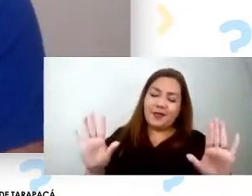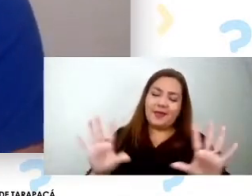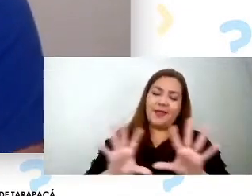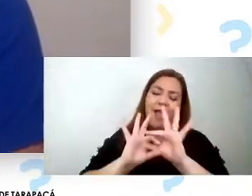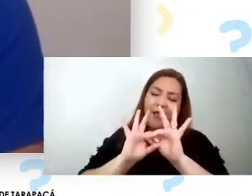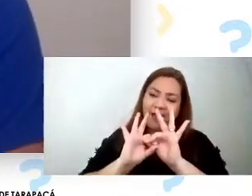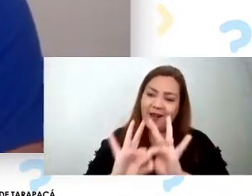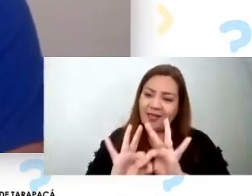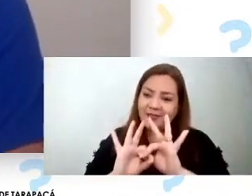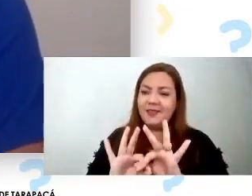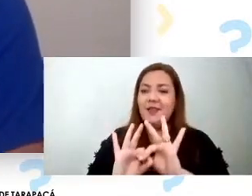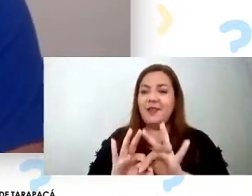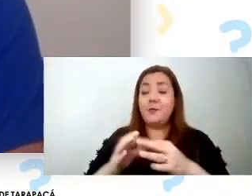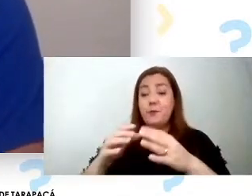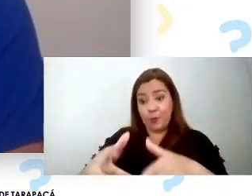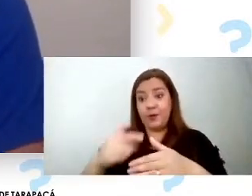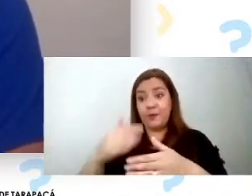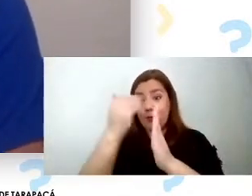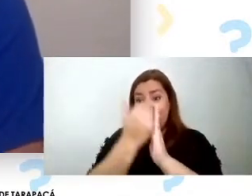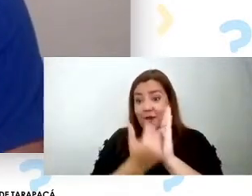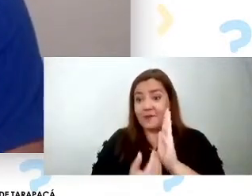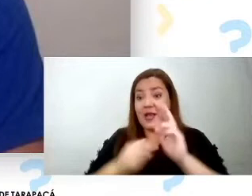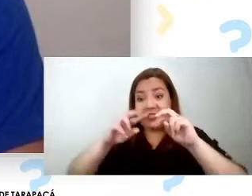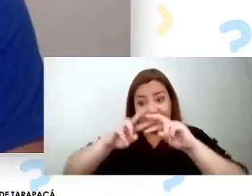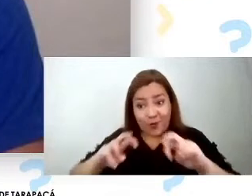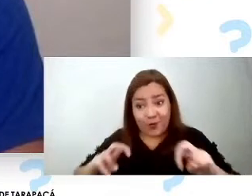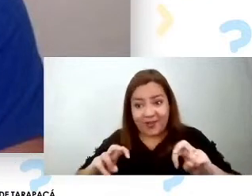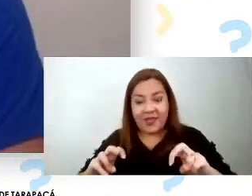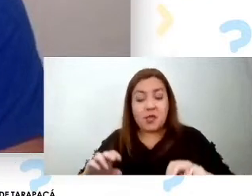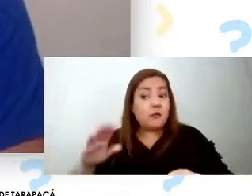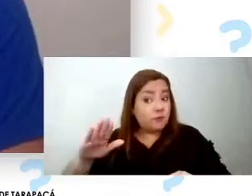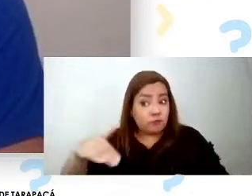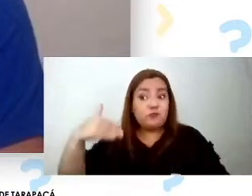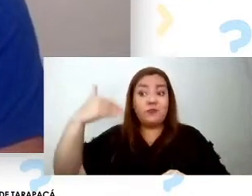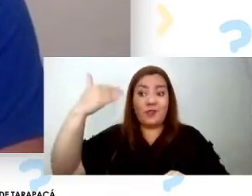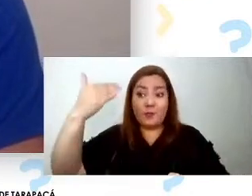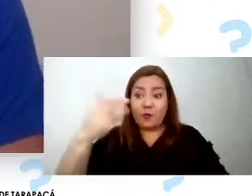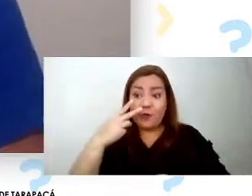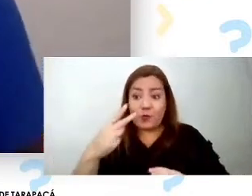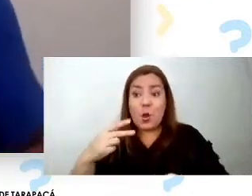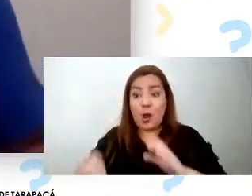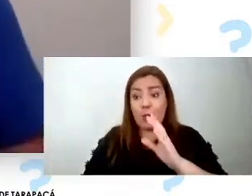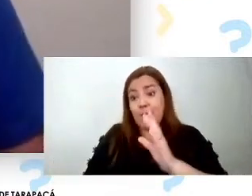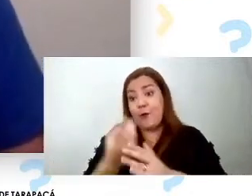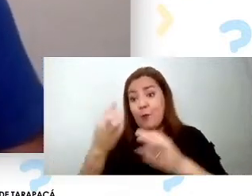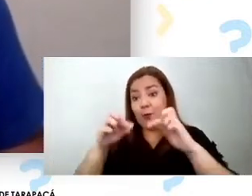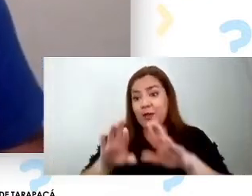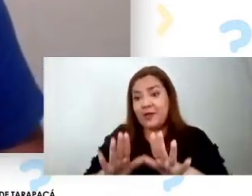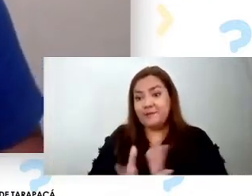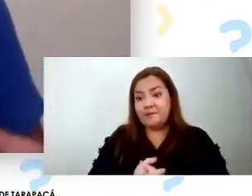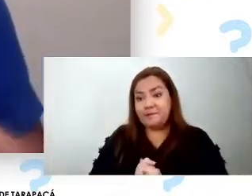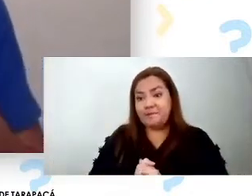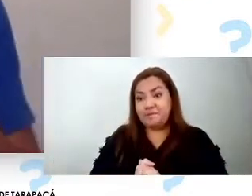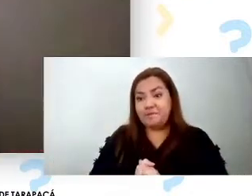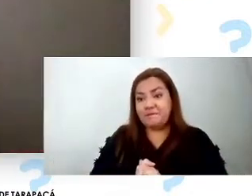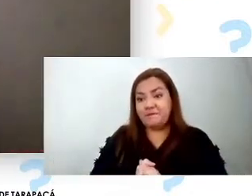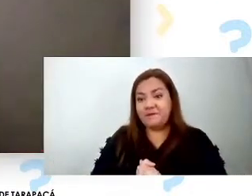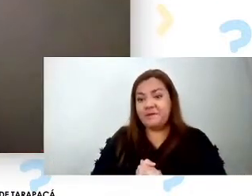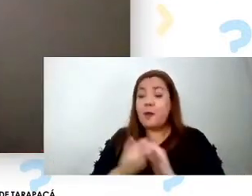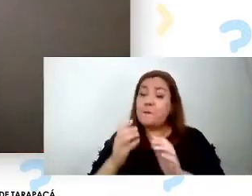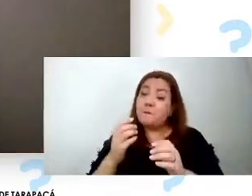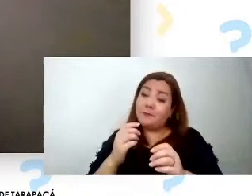por parte del programa Explora y nos estamos viendo en una nueva oportunidad. ¿Palabras al cierre, profesora? Sí,